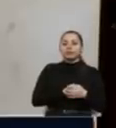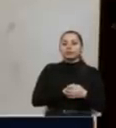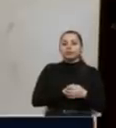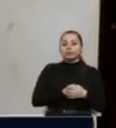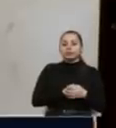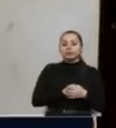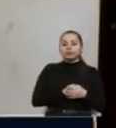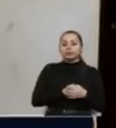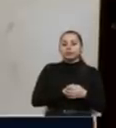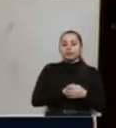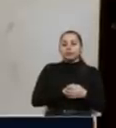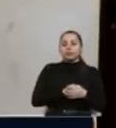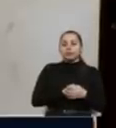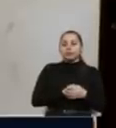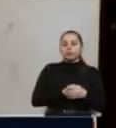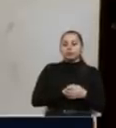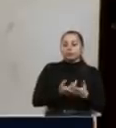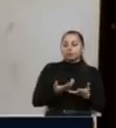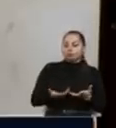de lo que